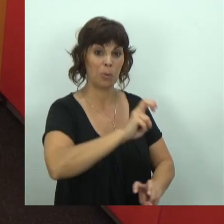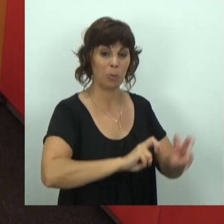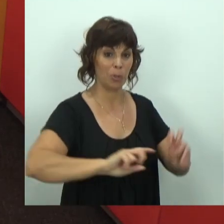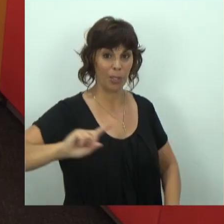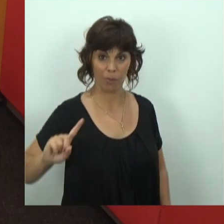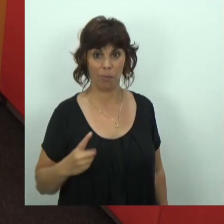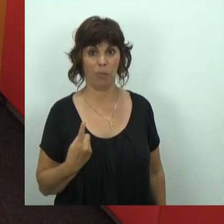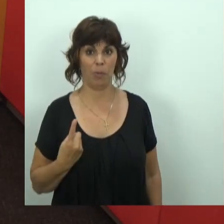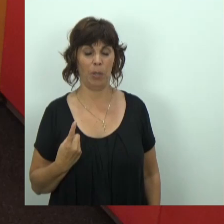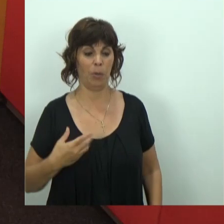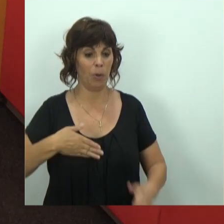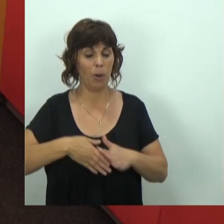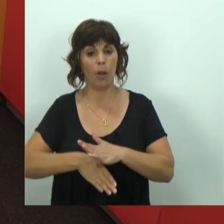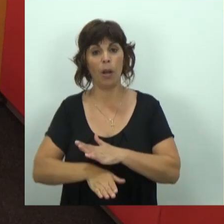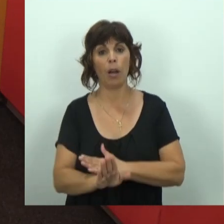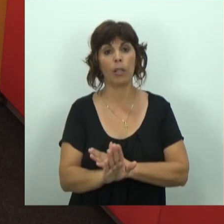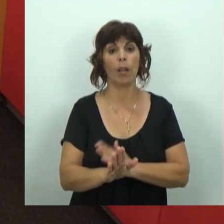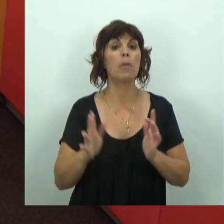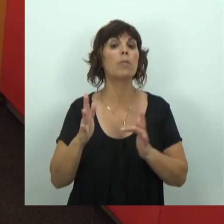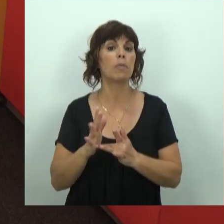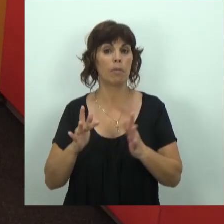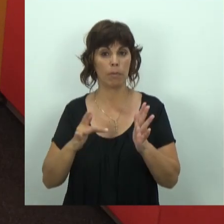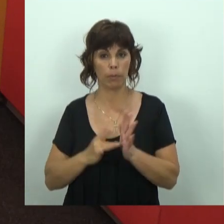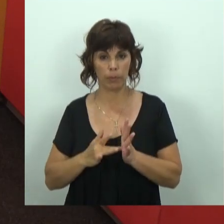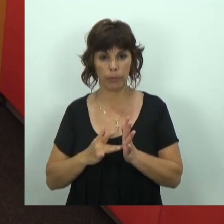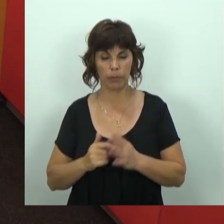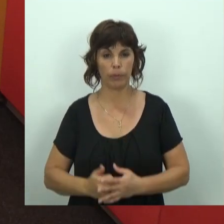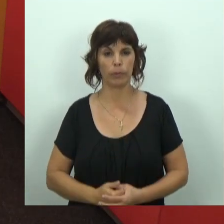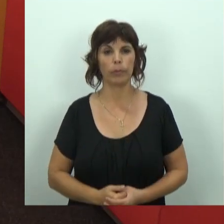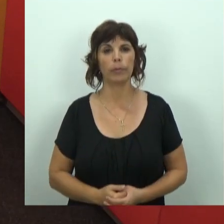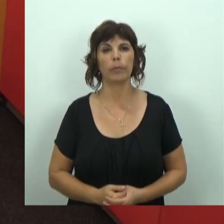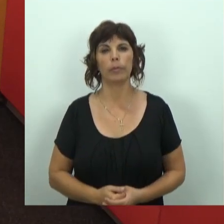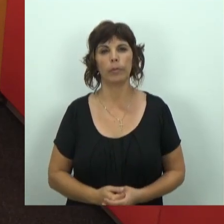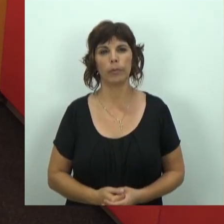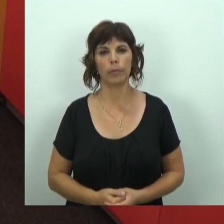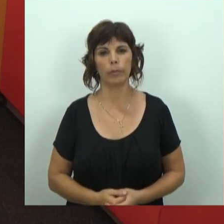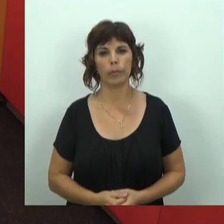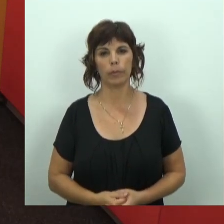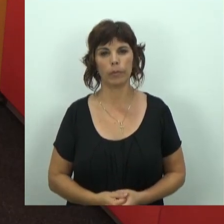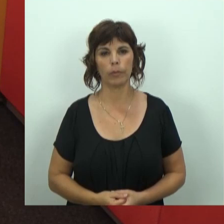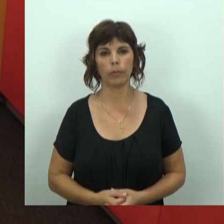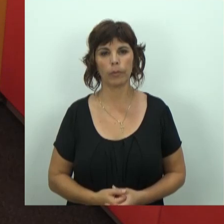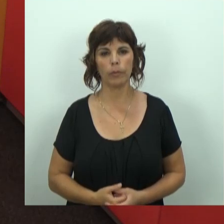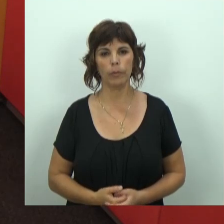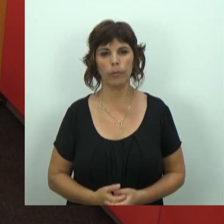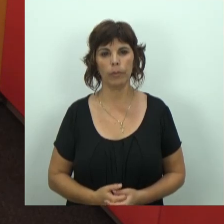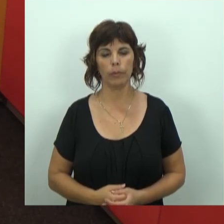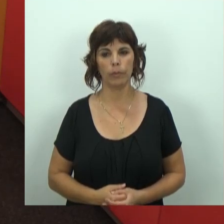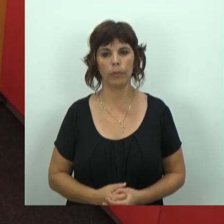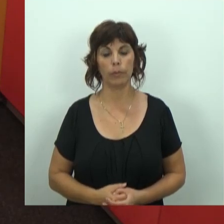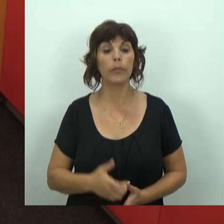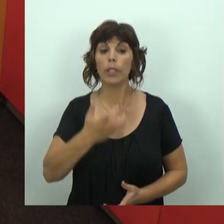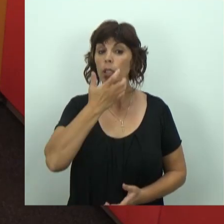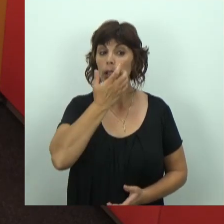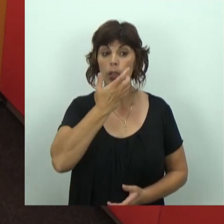a través de la persona de Jesucristo. Y, querido oyente,